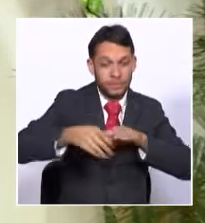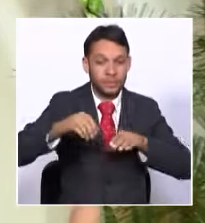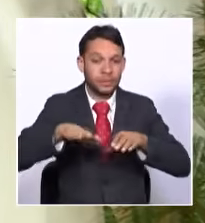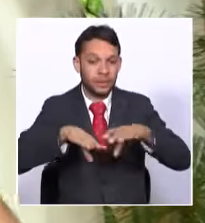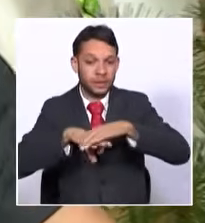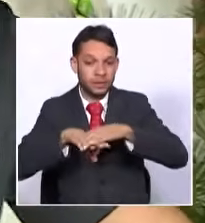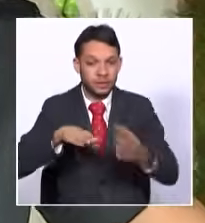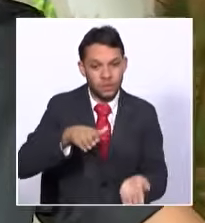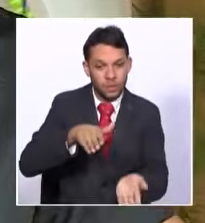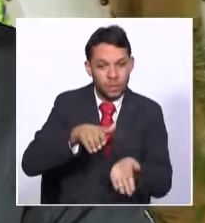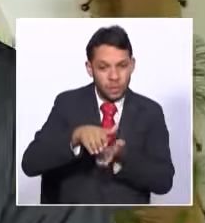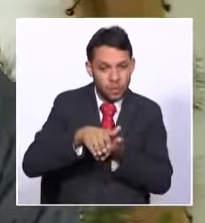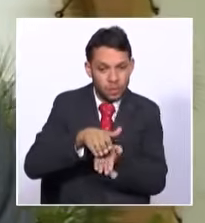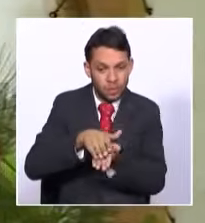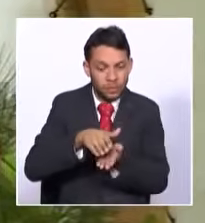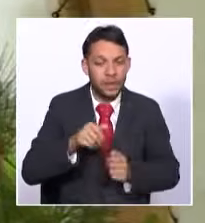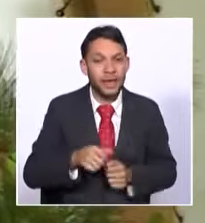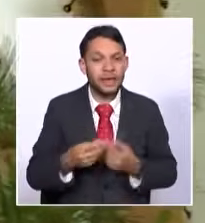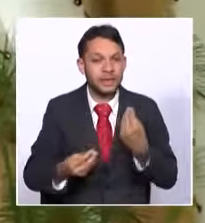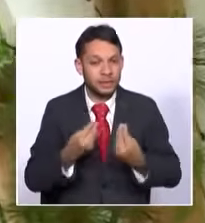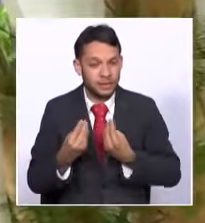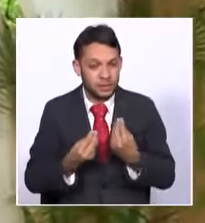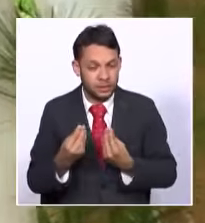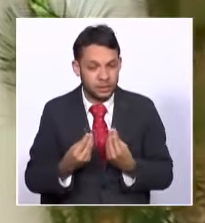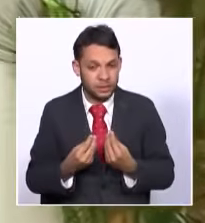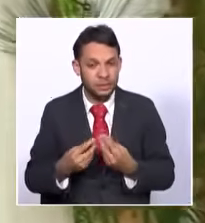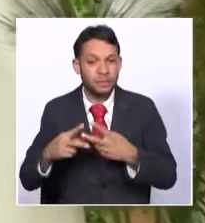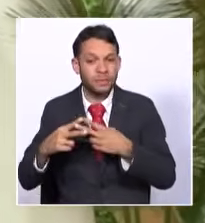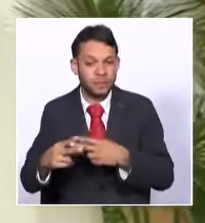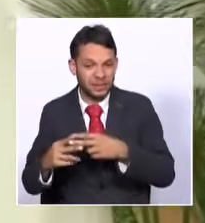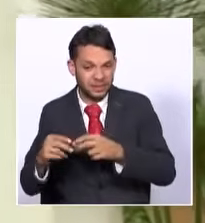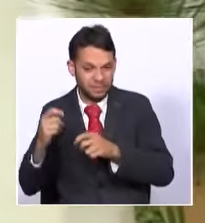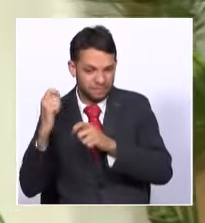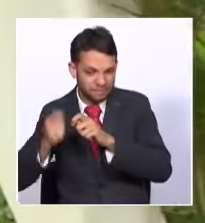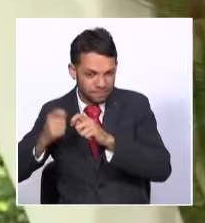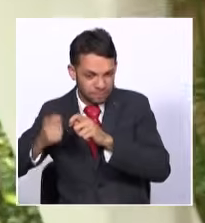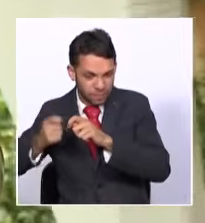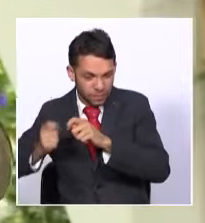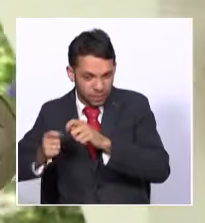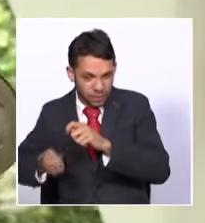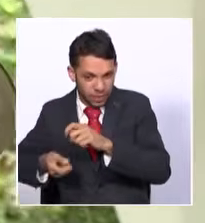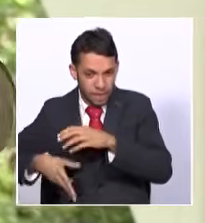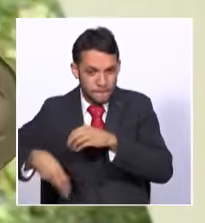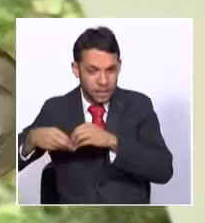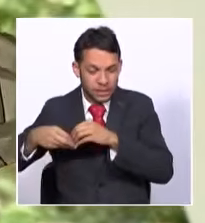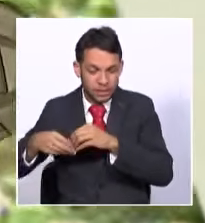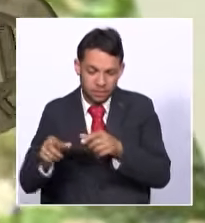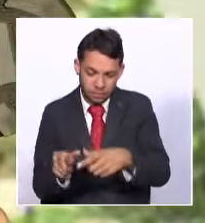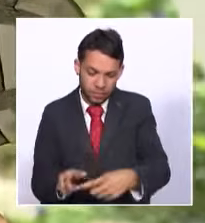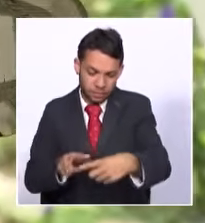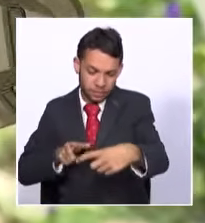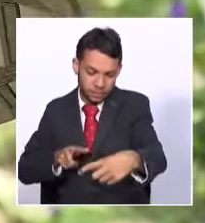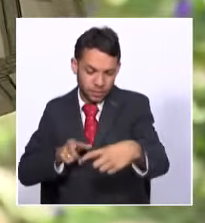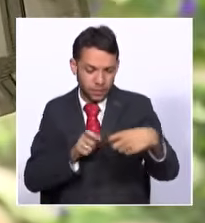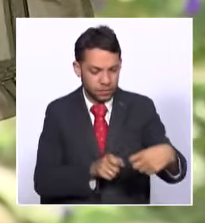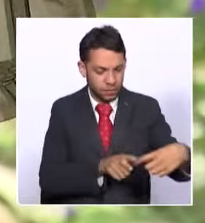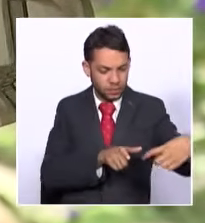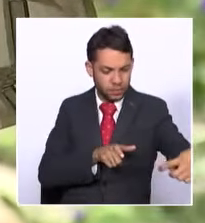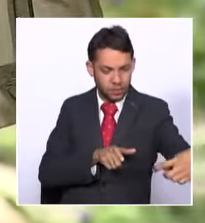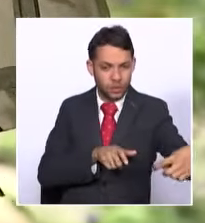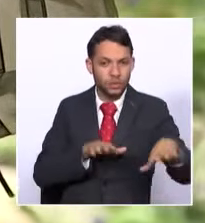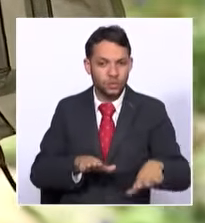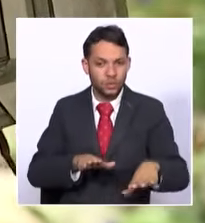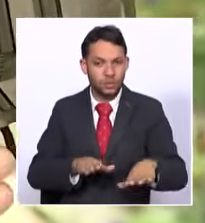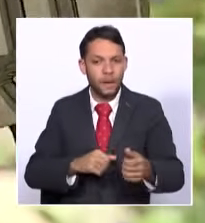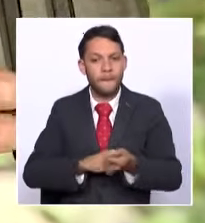zapatero y ese pedacito que le falta 1 centímetro, que se lo agreguen acá y se lo agreguen acá, que son los apoyos